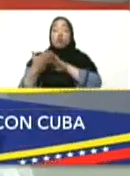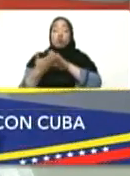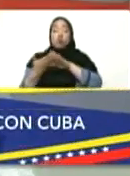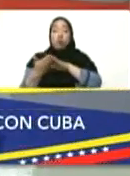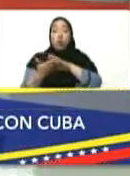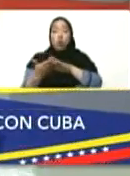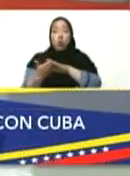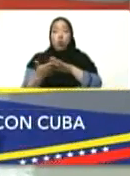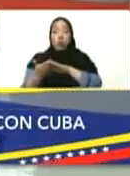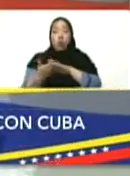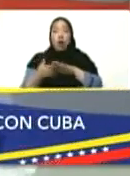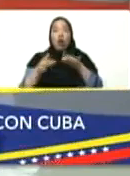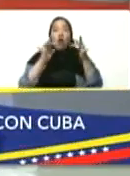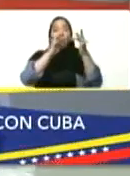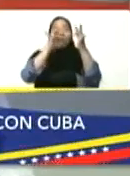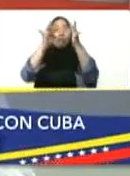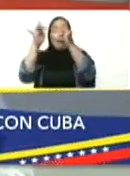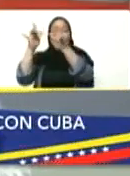triangular,